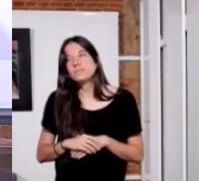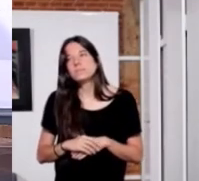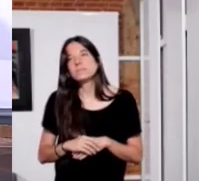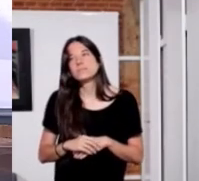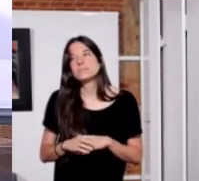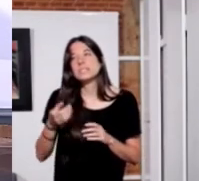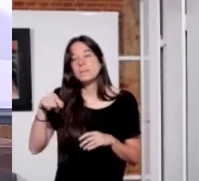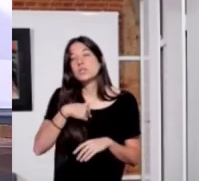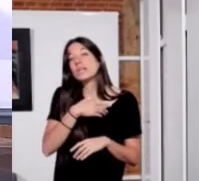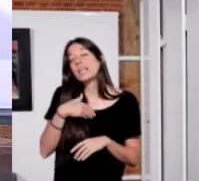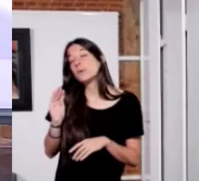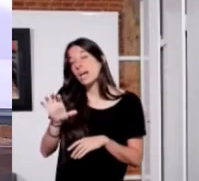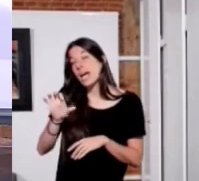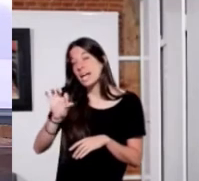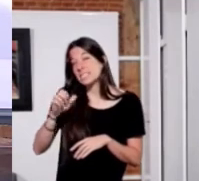pregunta a Sebas